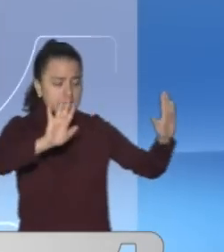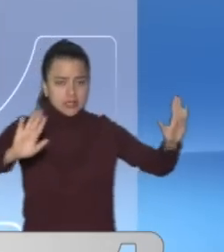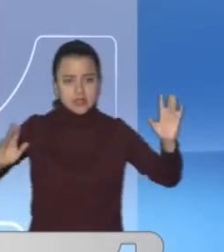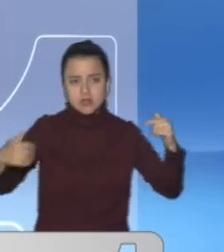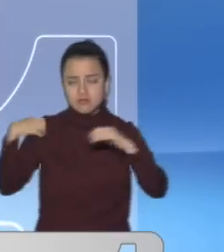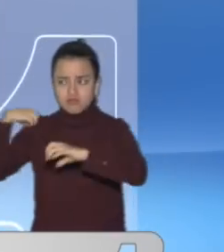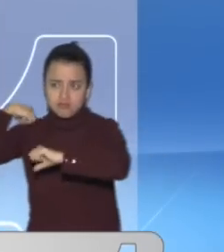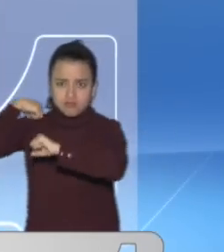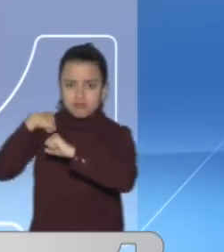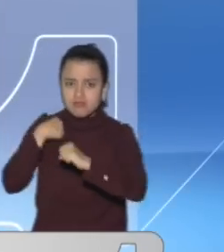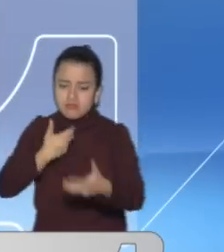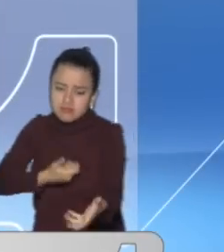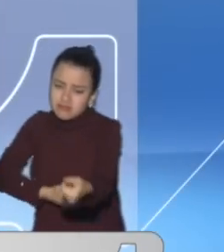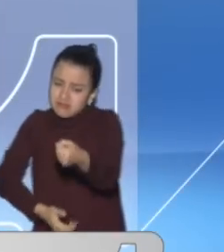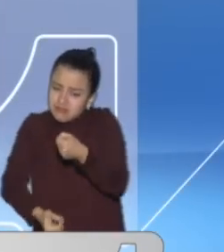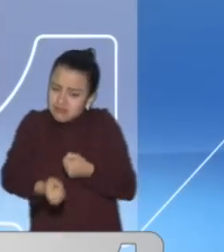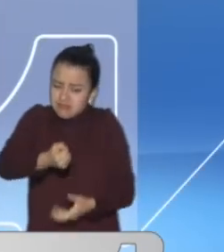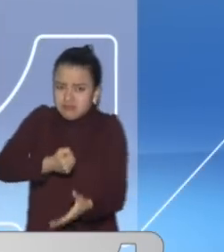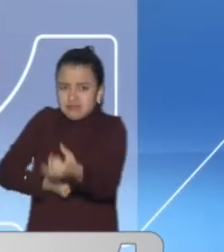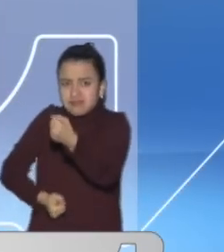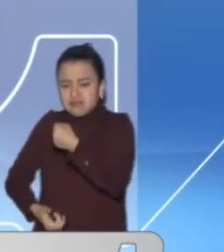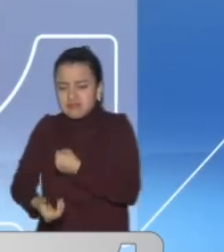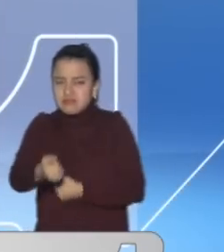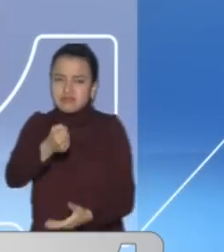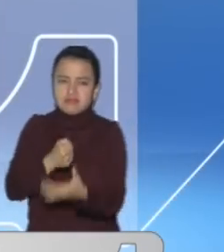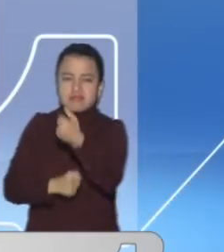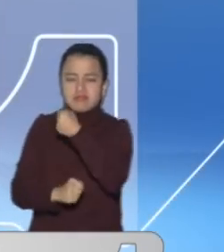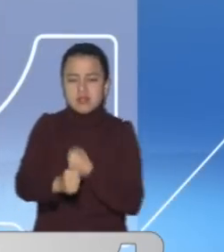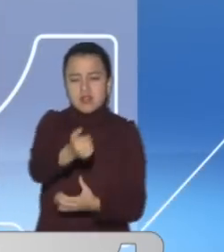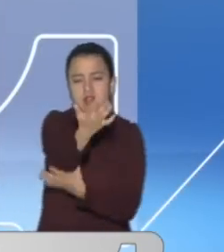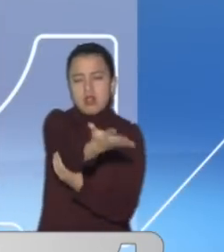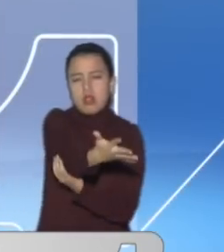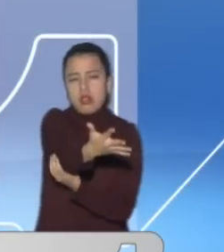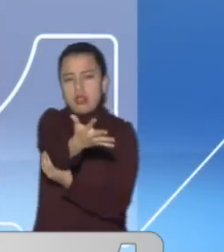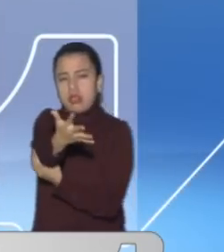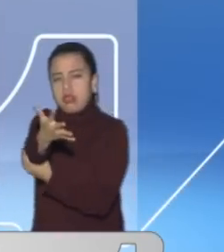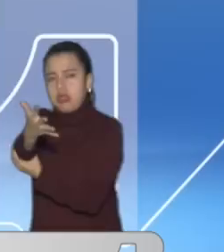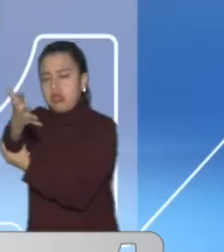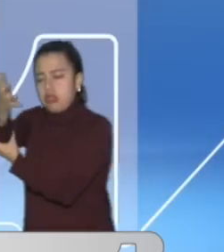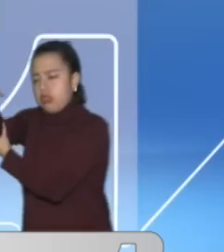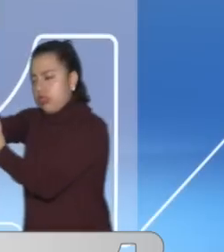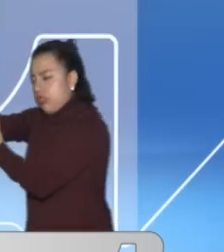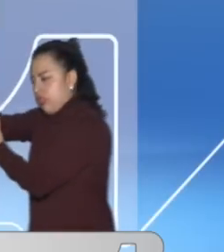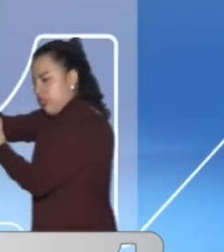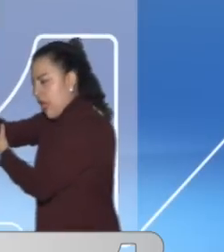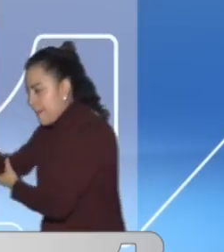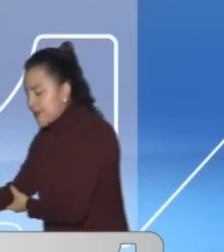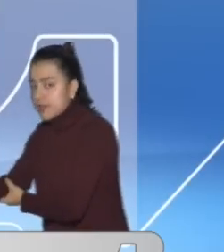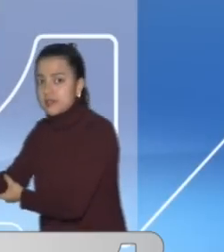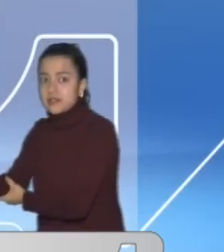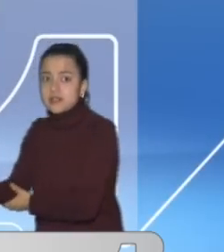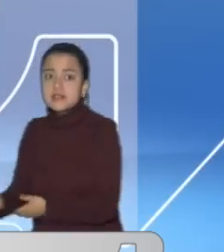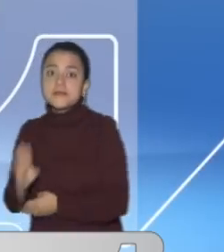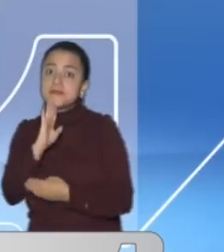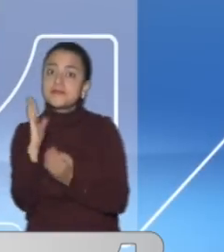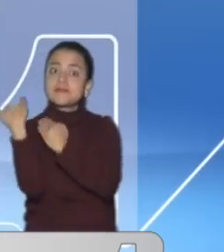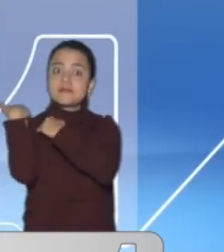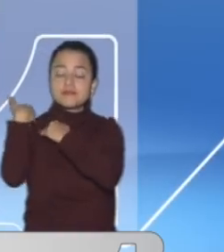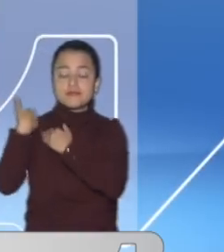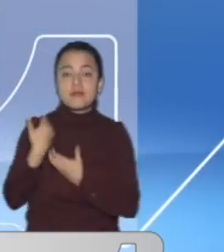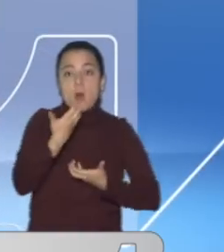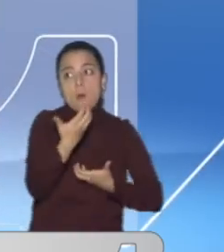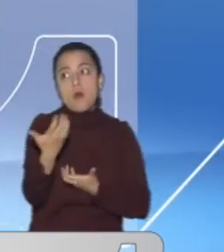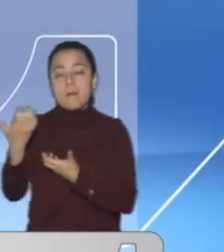horas debido a que la remoción del árbol fue también compleja. Hasta allá llegó el equipo de bomberos y también del